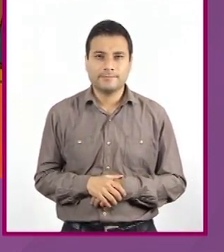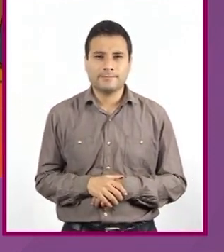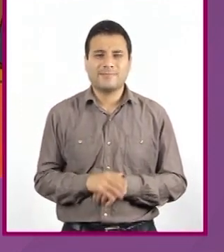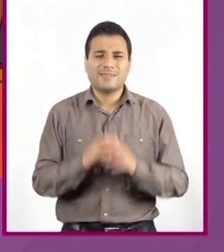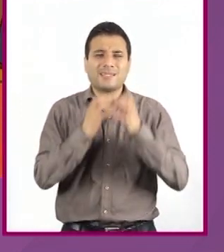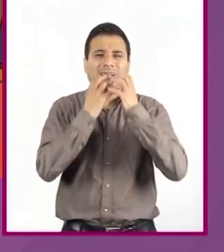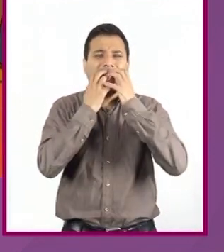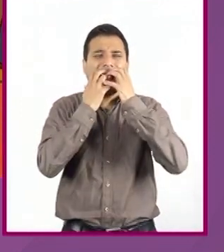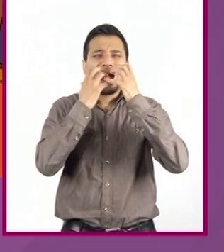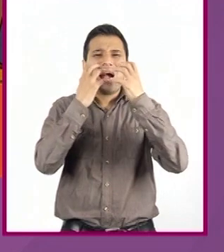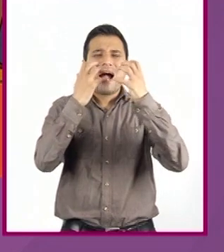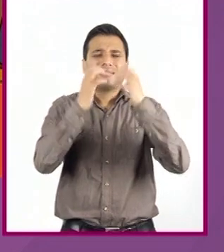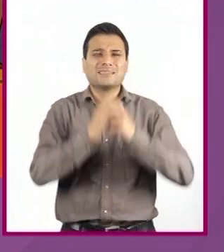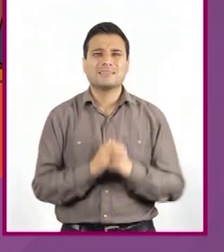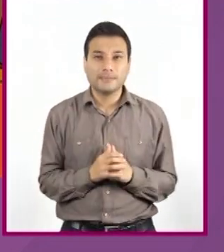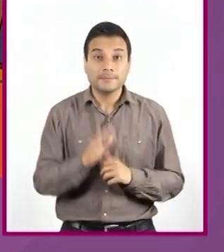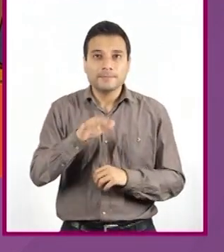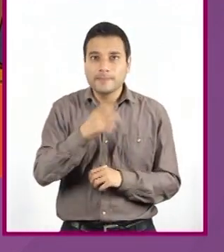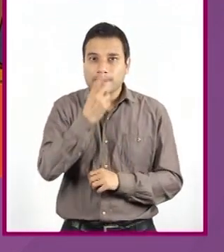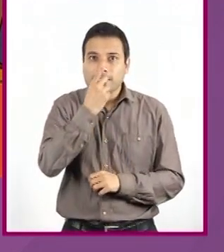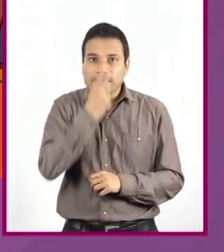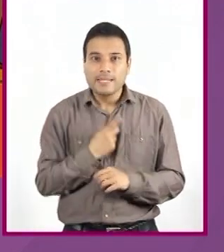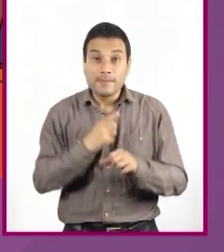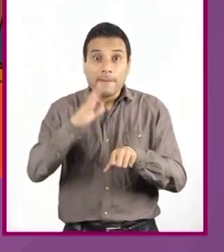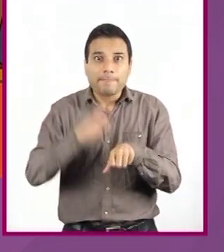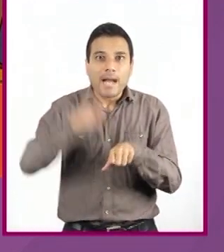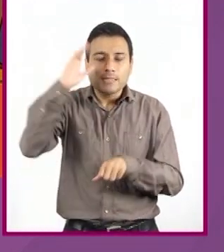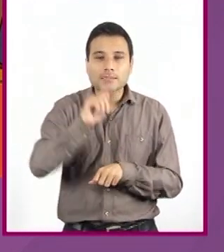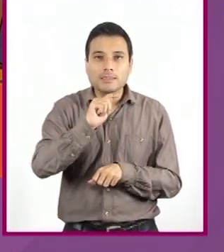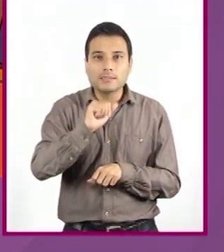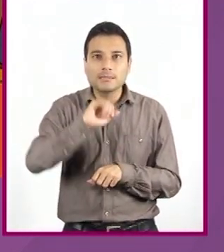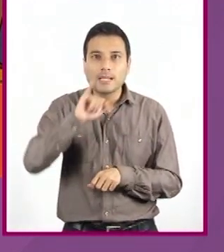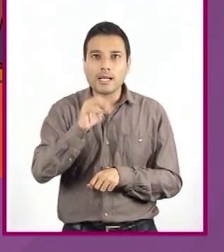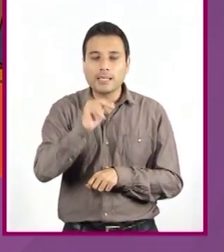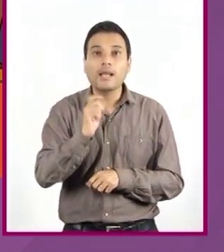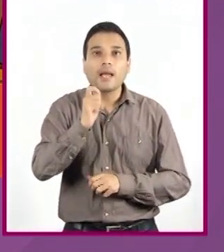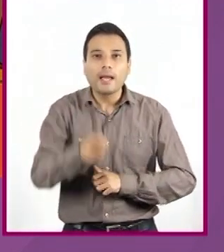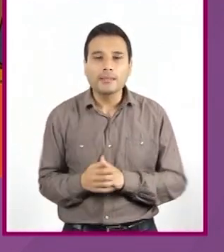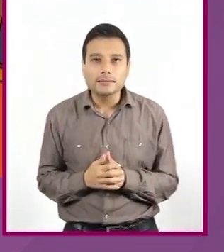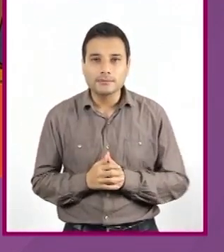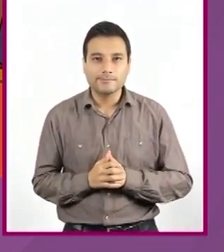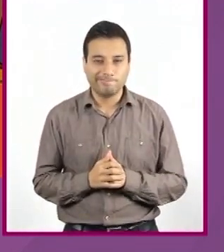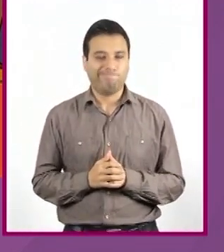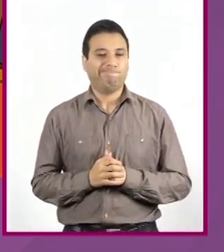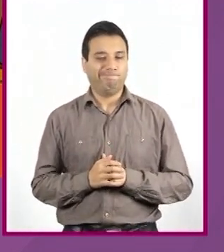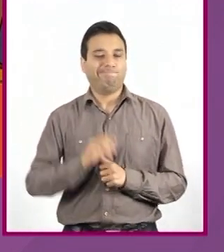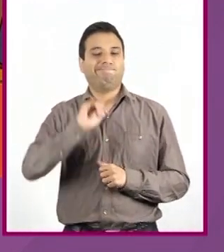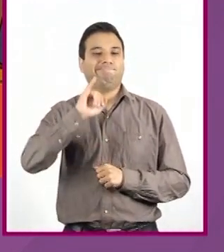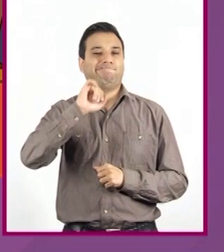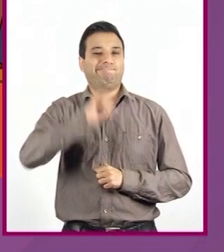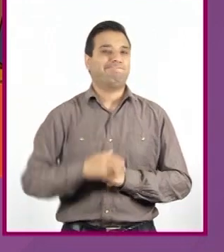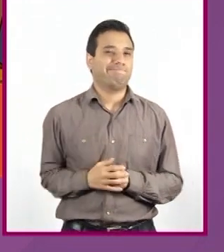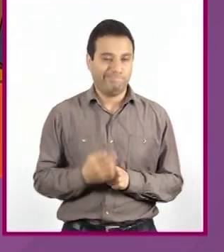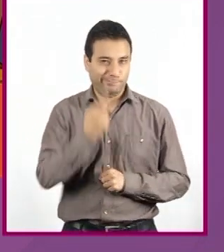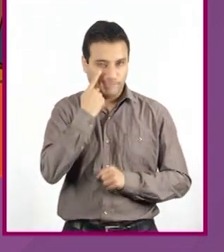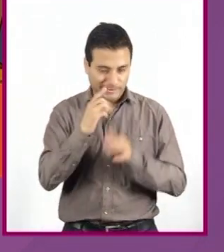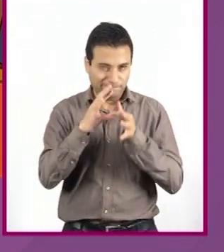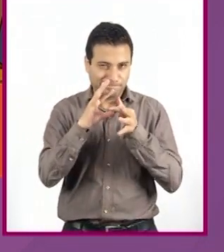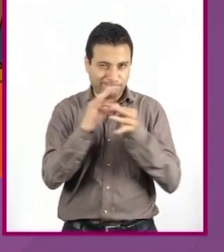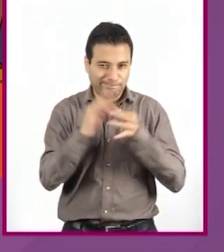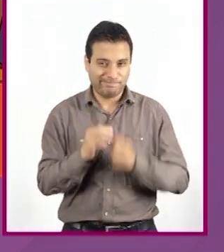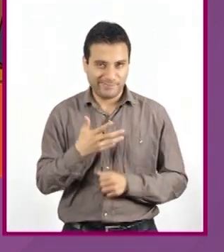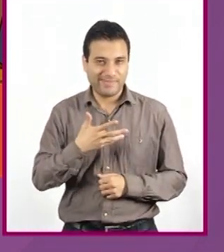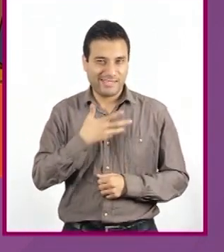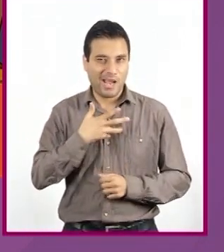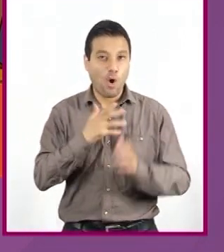¡Oiga, Don Leopoldo! ¡Cuénteme más sobre el Tajín! Ándale pues, manito. Mira, por ahí tengo unos